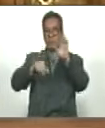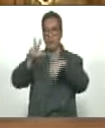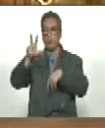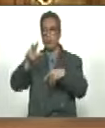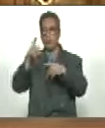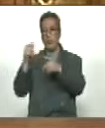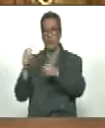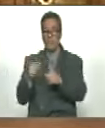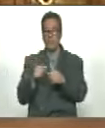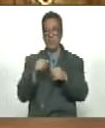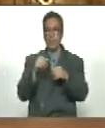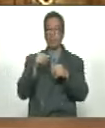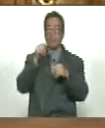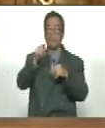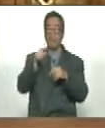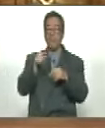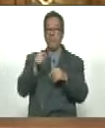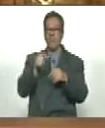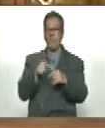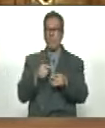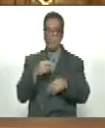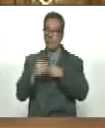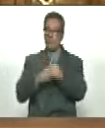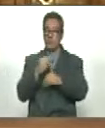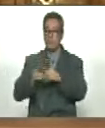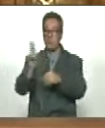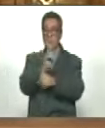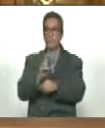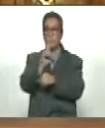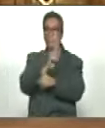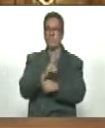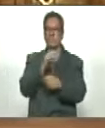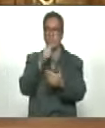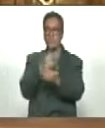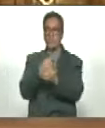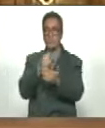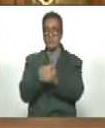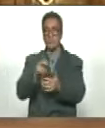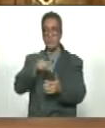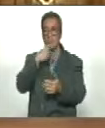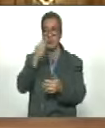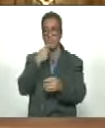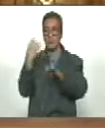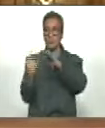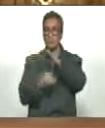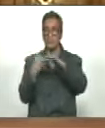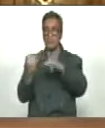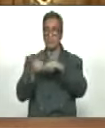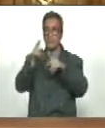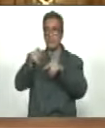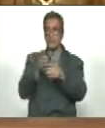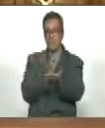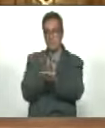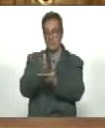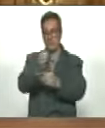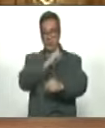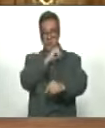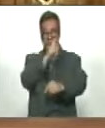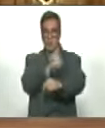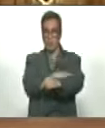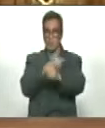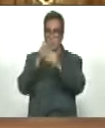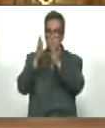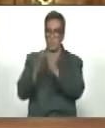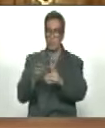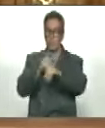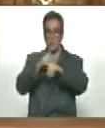1.095.718.213 bolívares sin céntimo que serán destinados a financiar políticas institucionales para seguir fortaleciendo